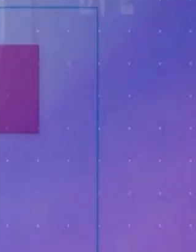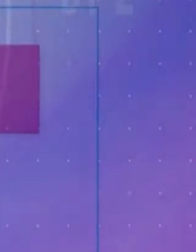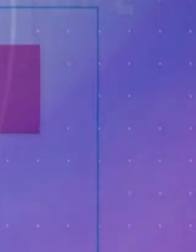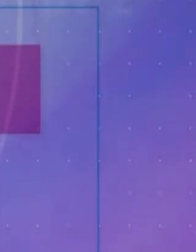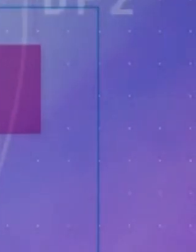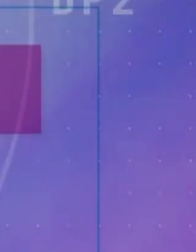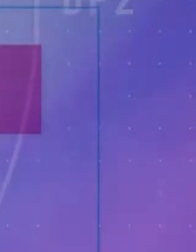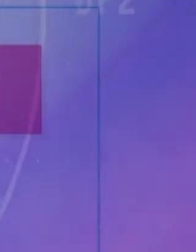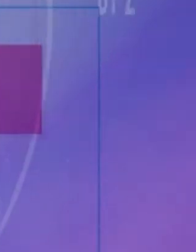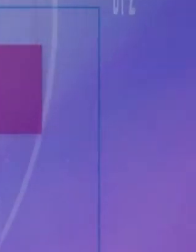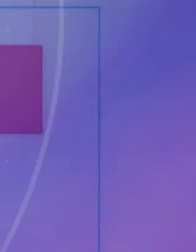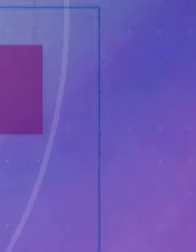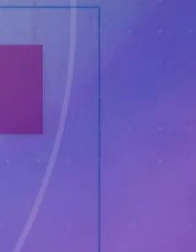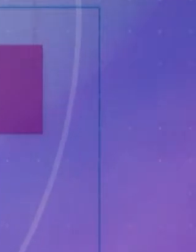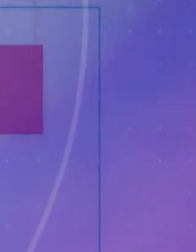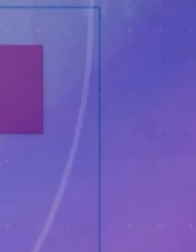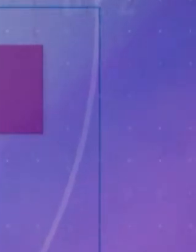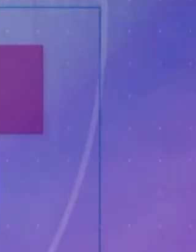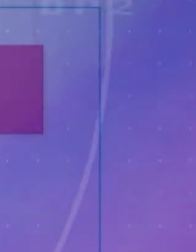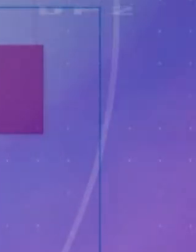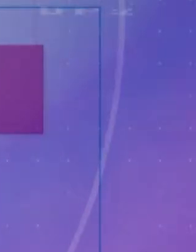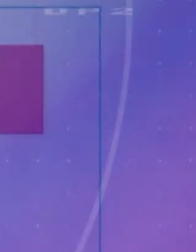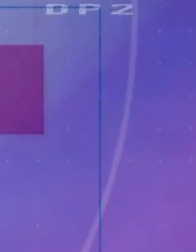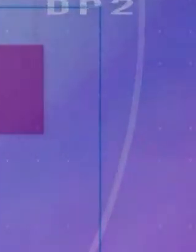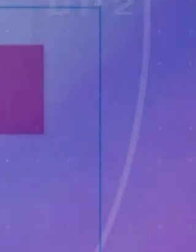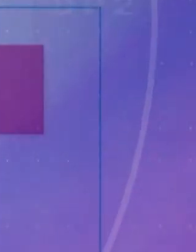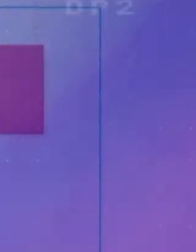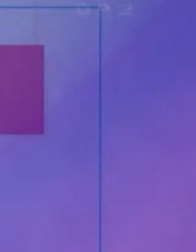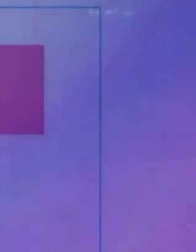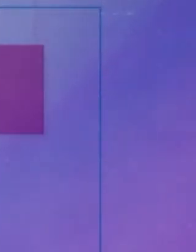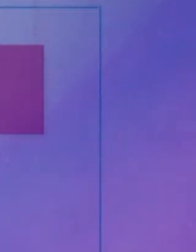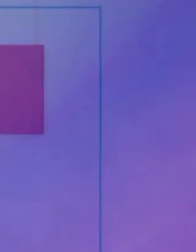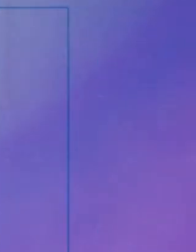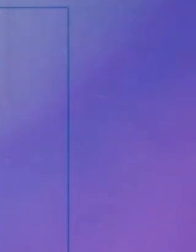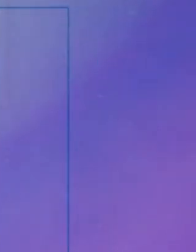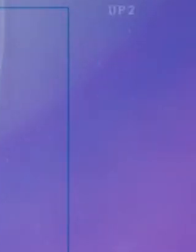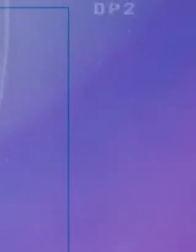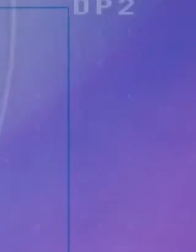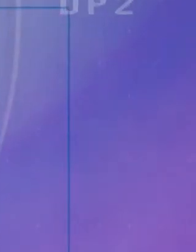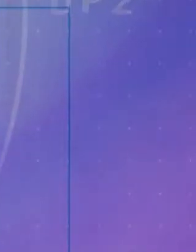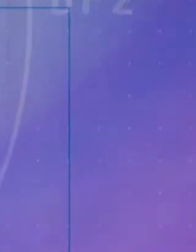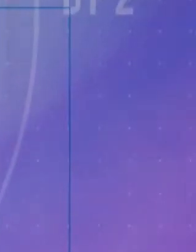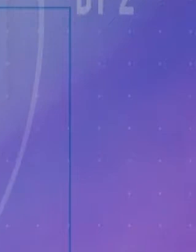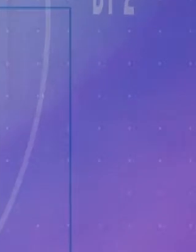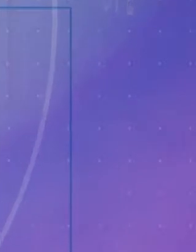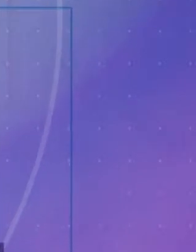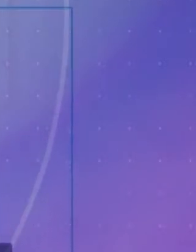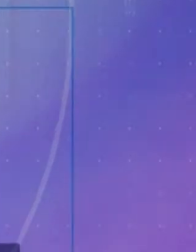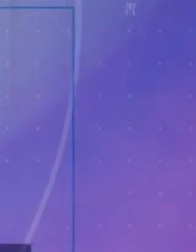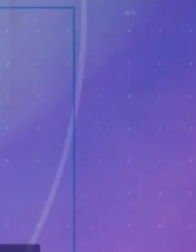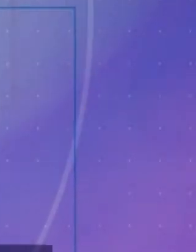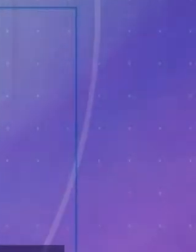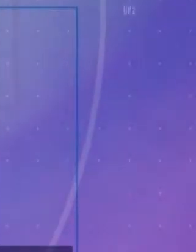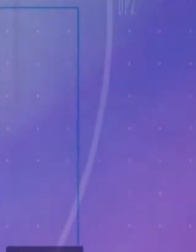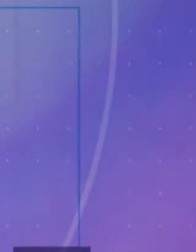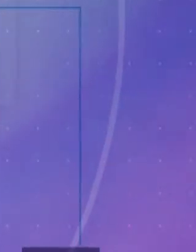una pareja gay. Esto ocurrió en La Plata. Mauro, ¿en qué circunstancias? Tenemos el documento completo, fueron rodeados estos dos